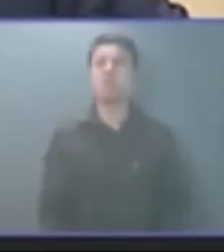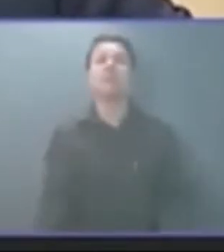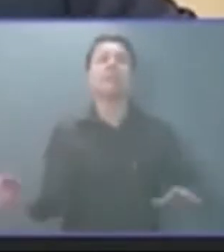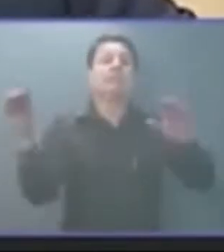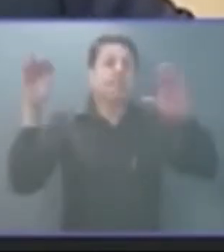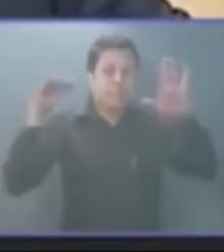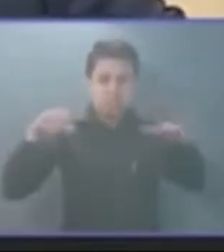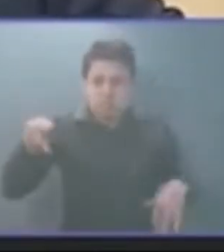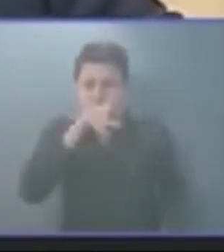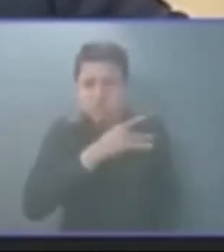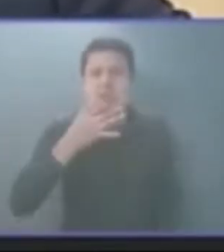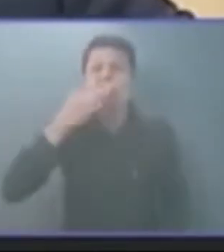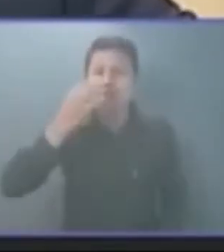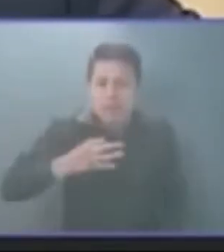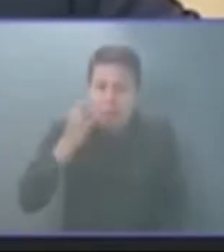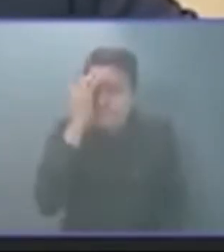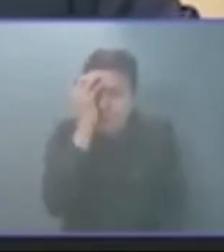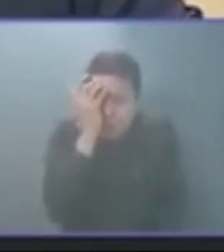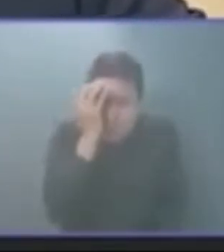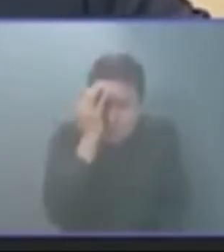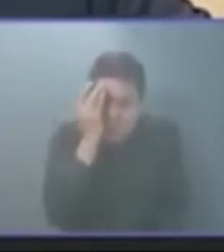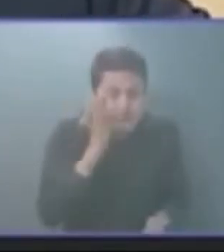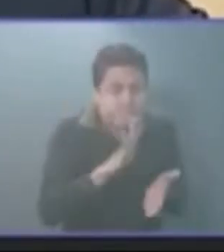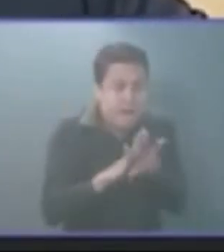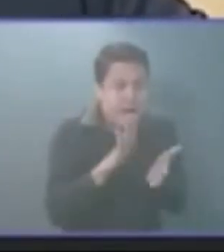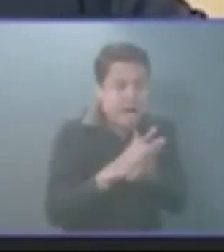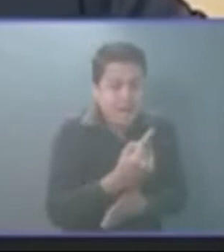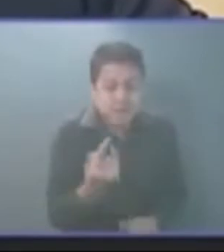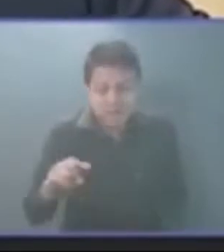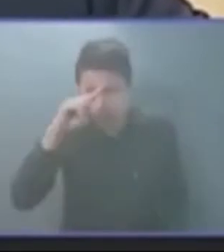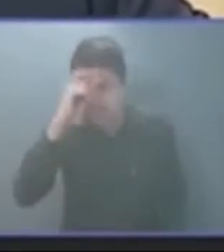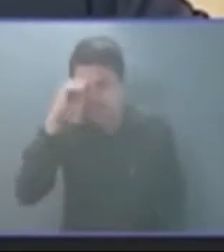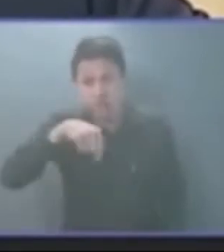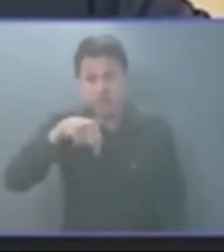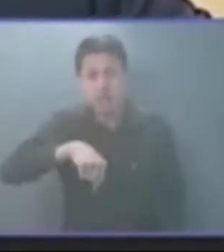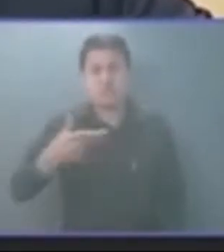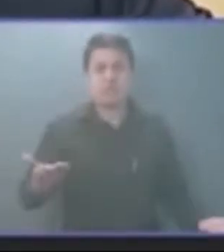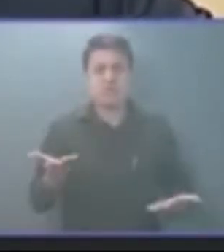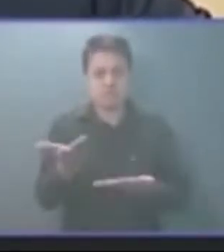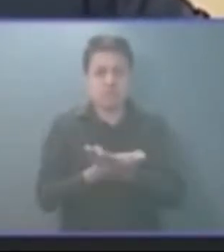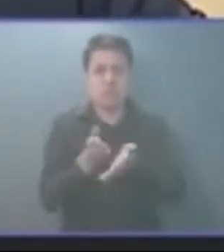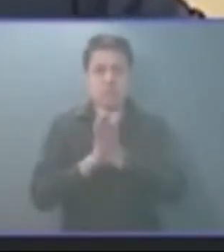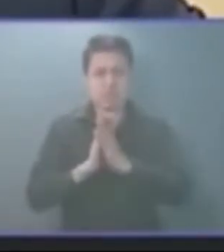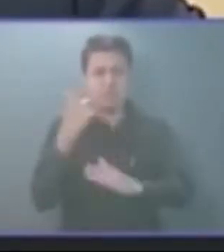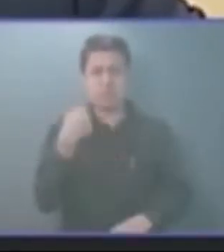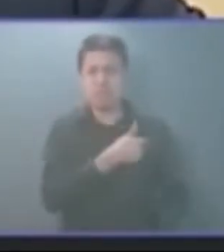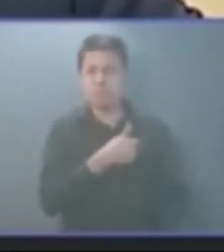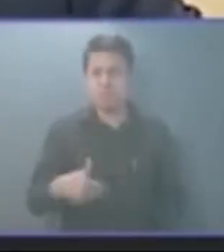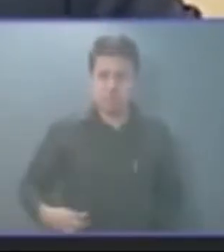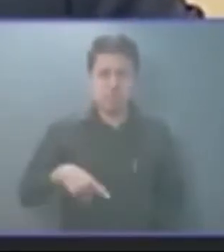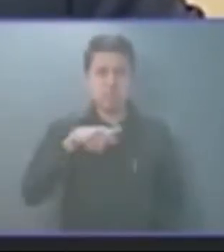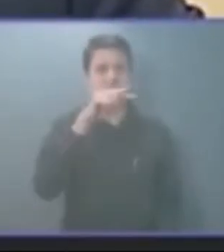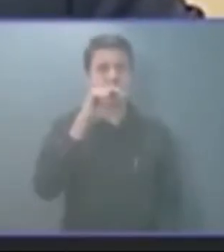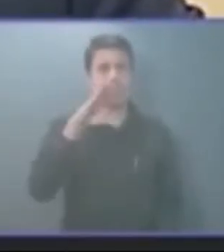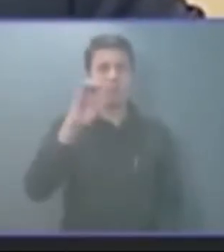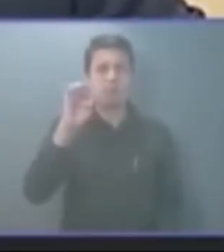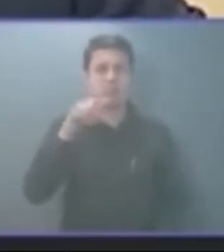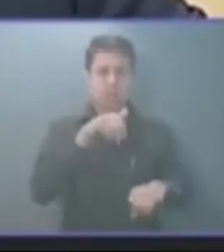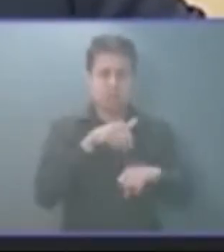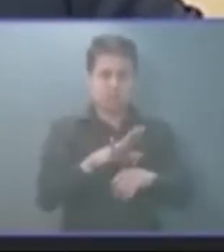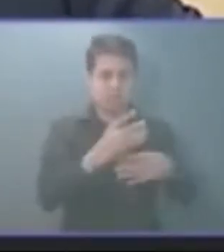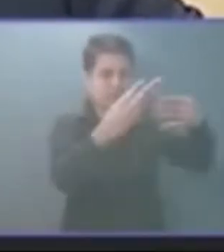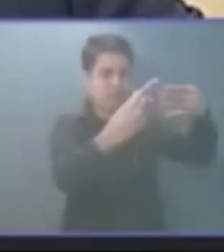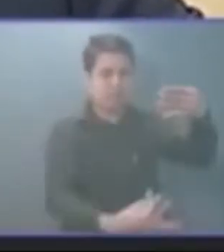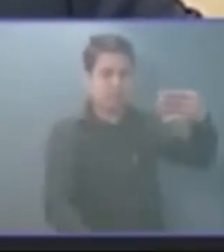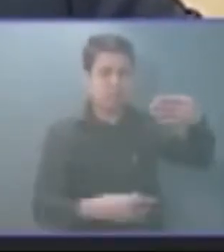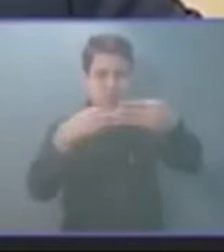les preocupa el pago de los empleados, pidámosle al presidente Mario Ponce que envíe la